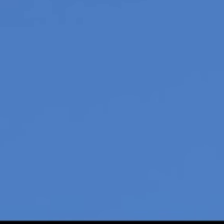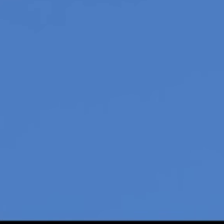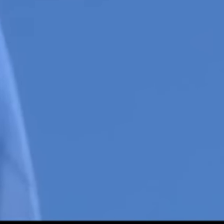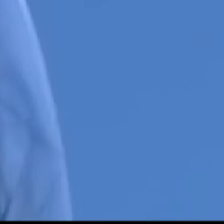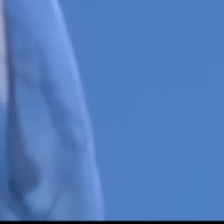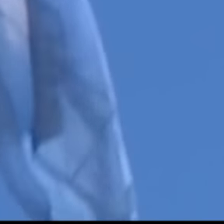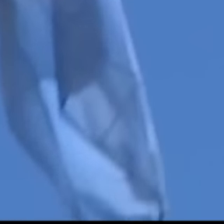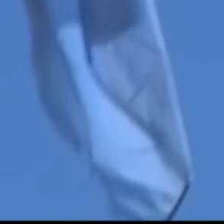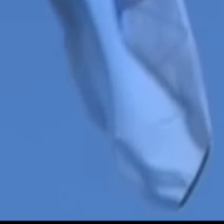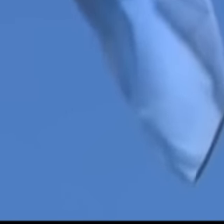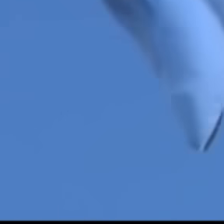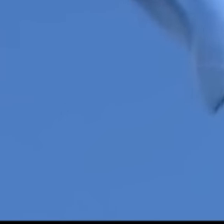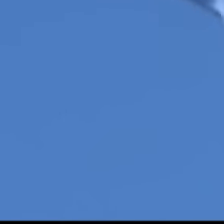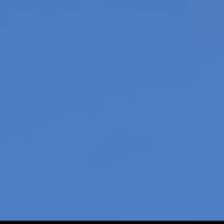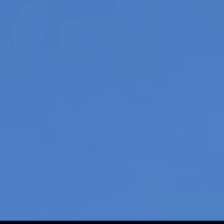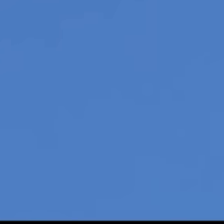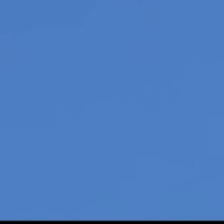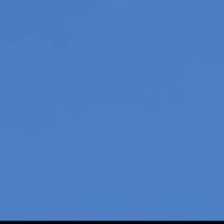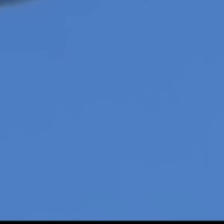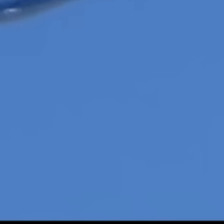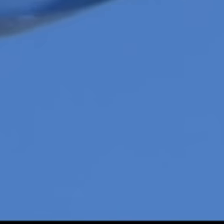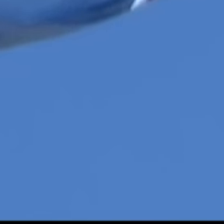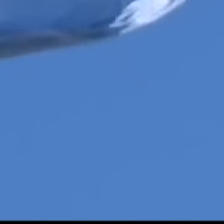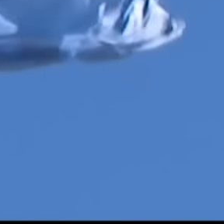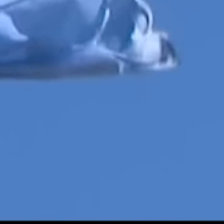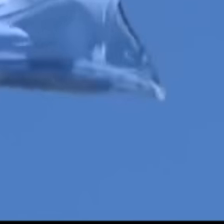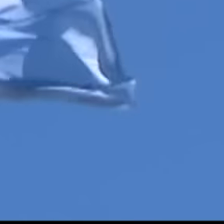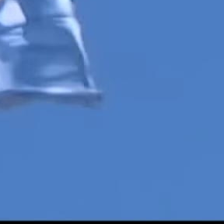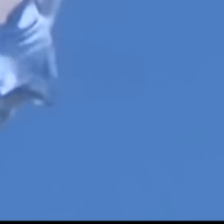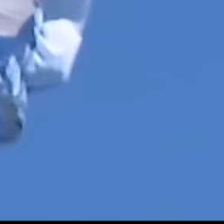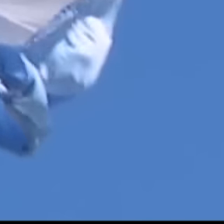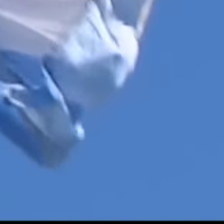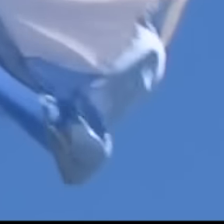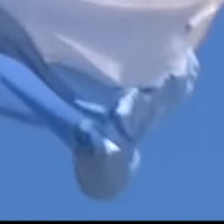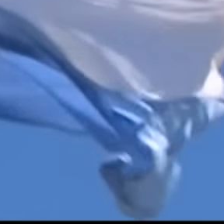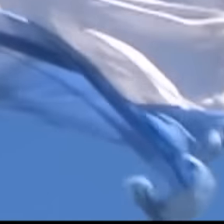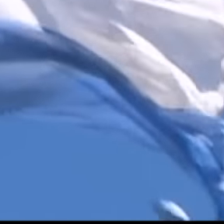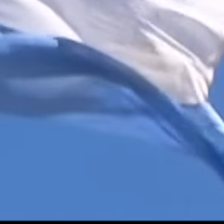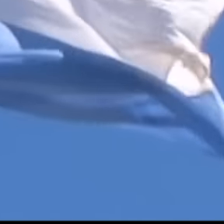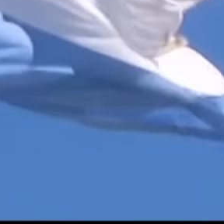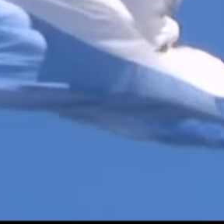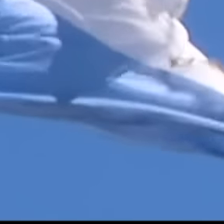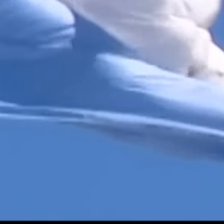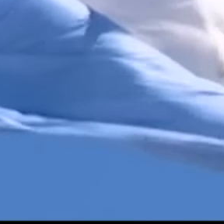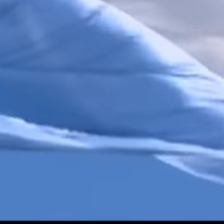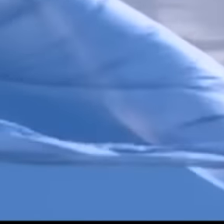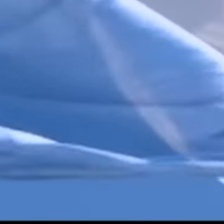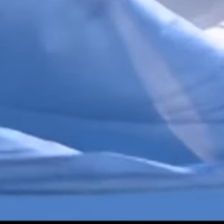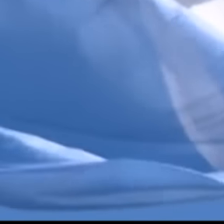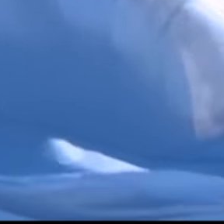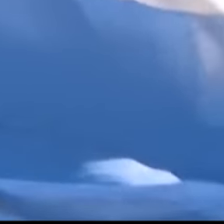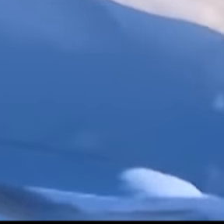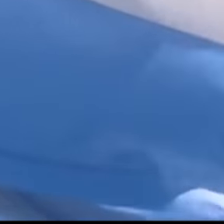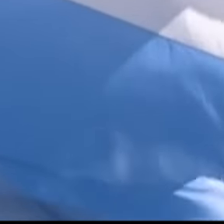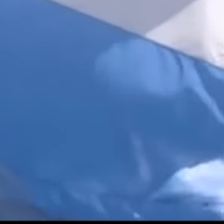Conforme a lo establecido por el artículo 75 de la Ley 26.522 de Servicios de Comunicación Audiovisual, transmiten LRA